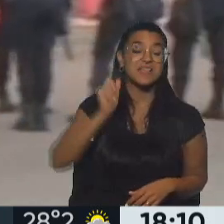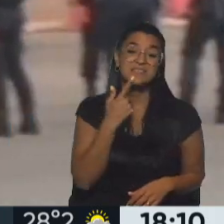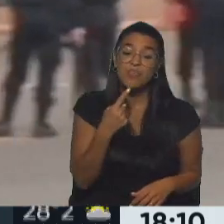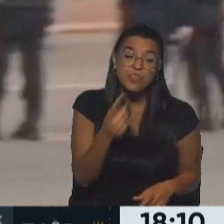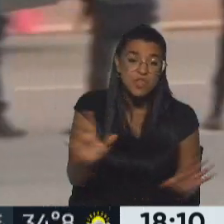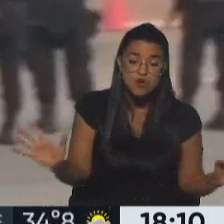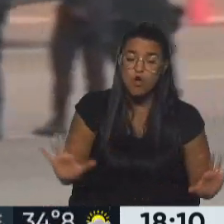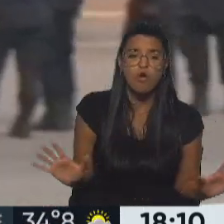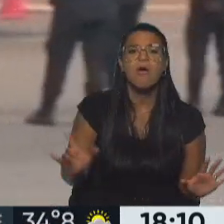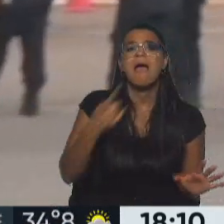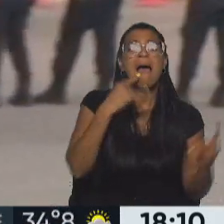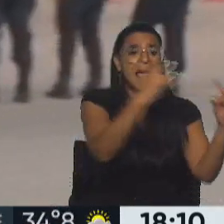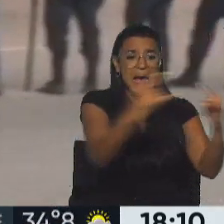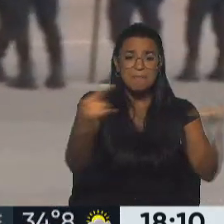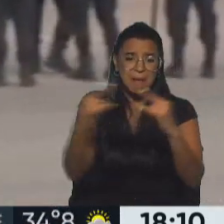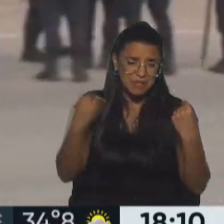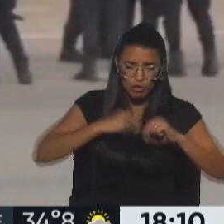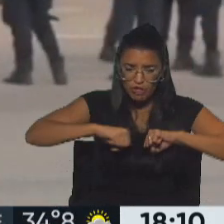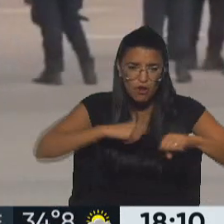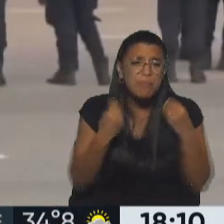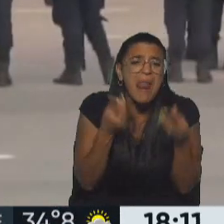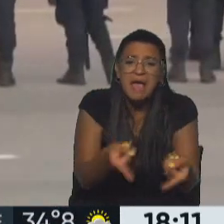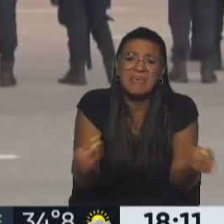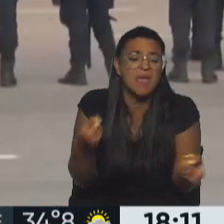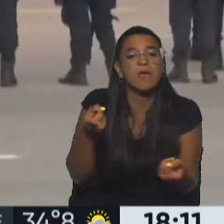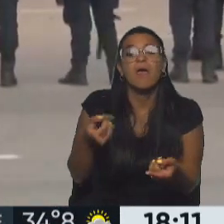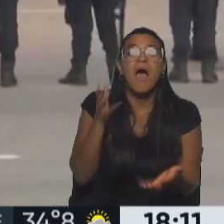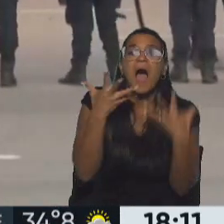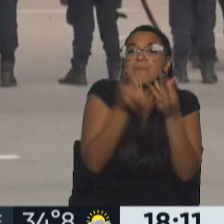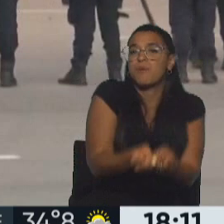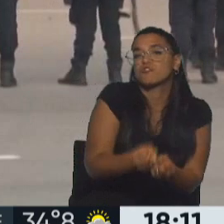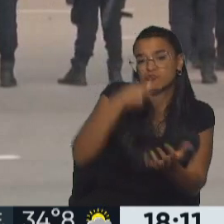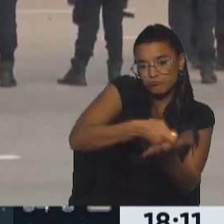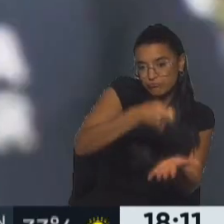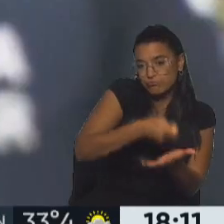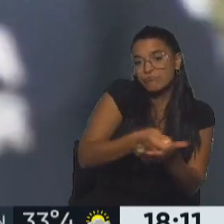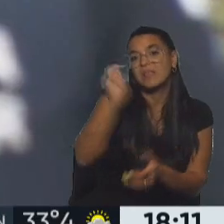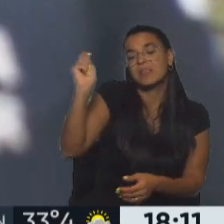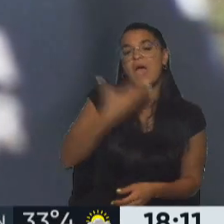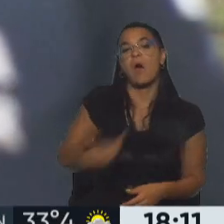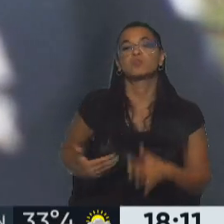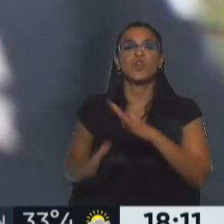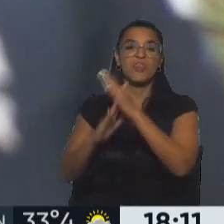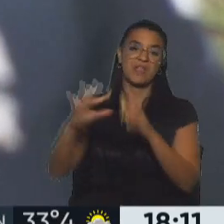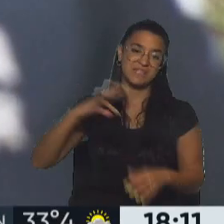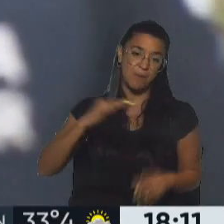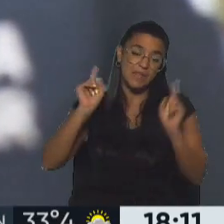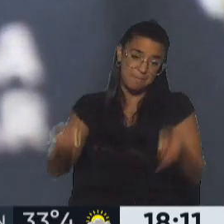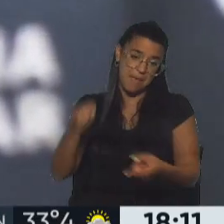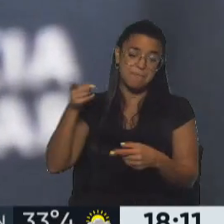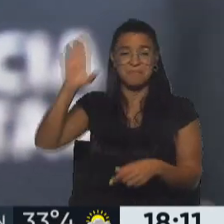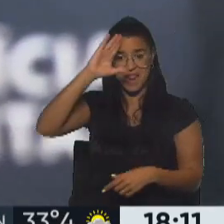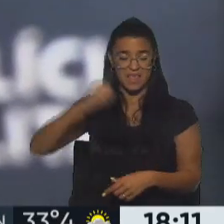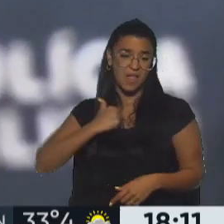justifica la existencia de campamentos terroristas financiados con la complacencia las autoridades civiles y militares de manera